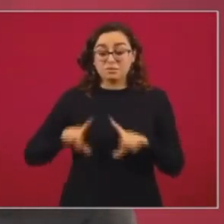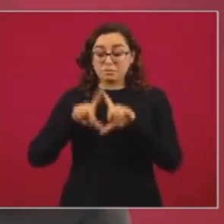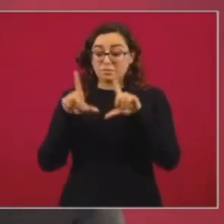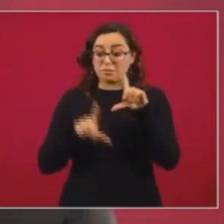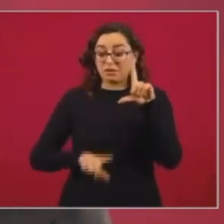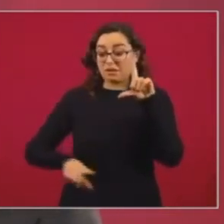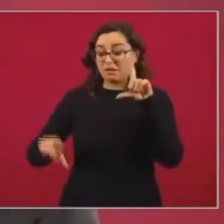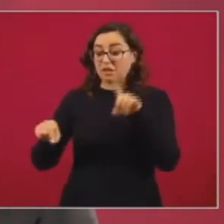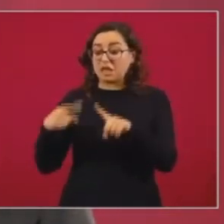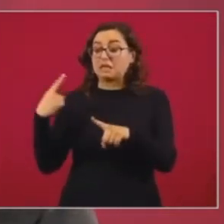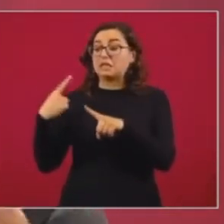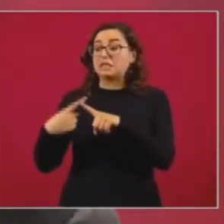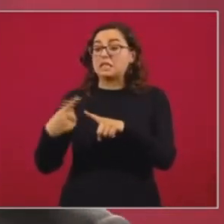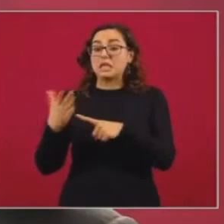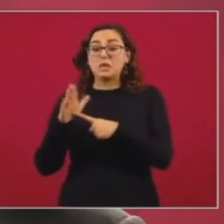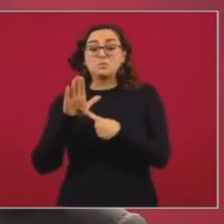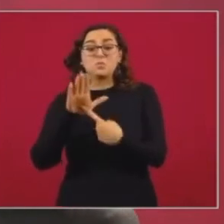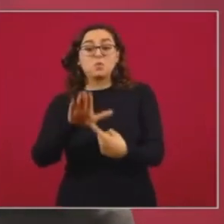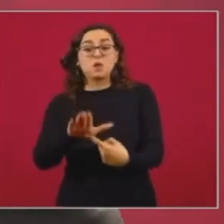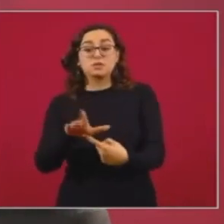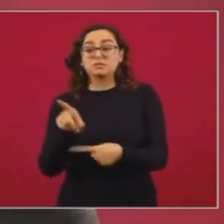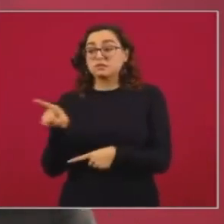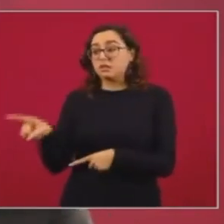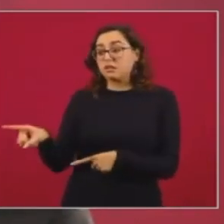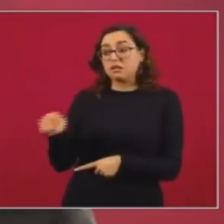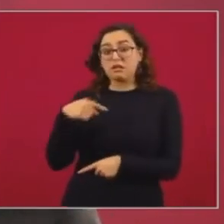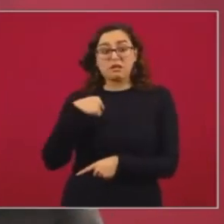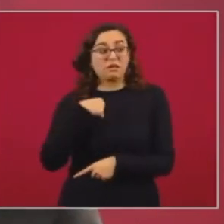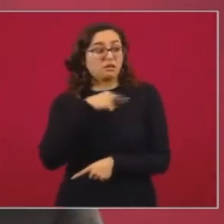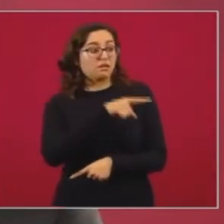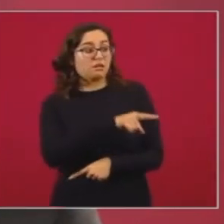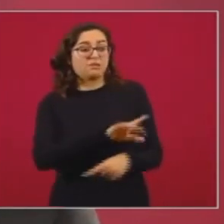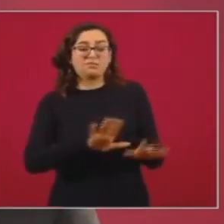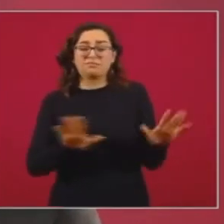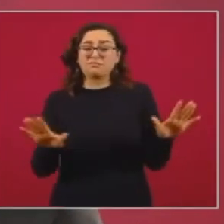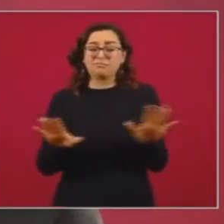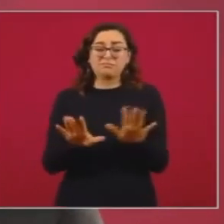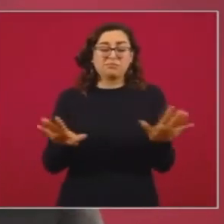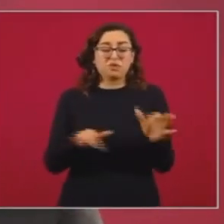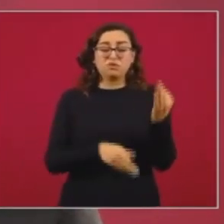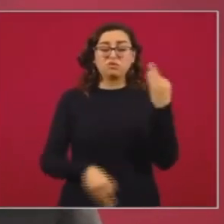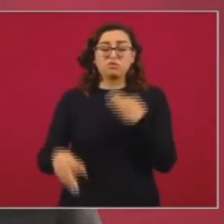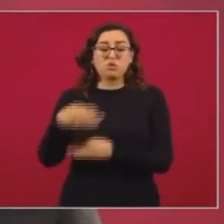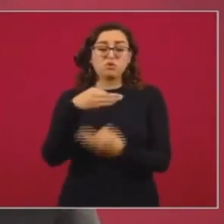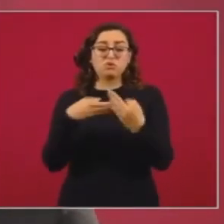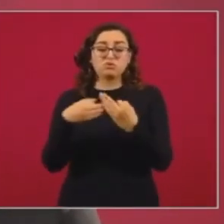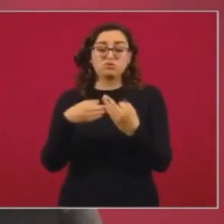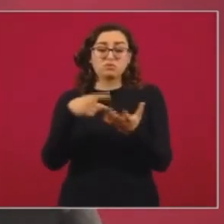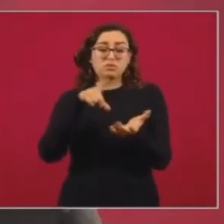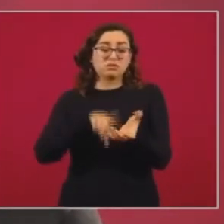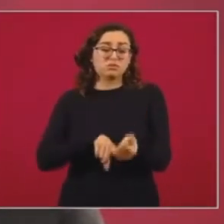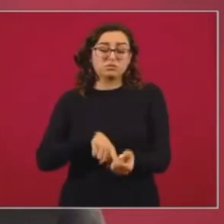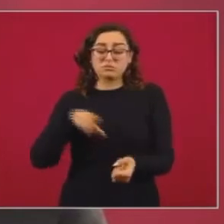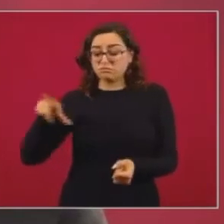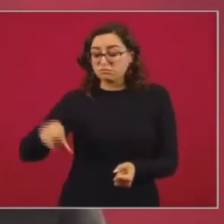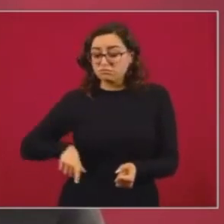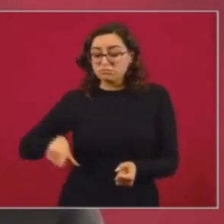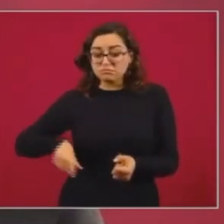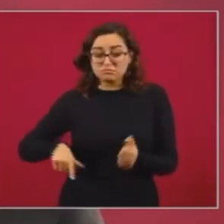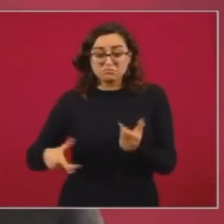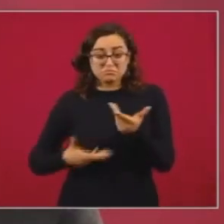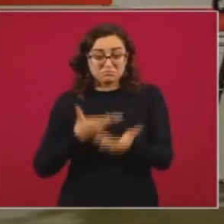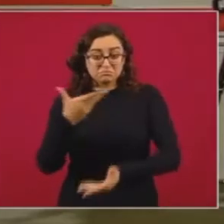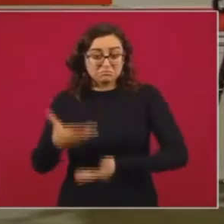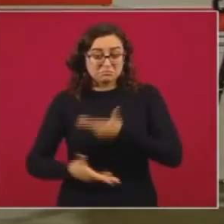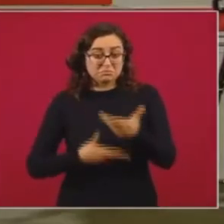es trascendente si es una persona, si es la otra persona. Todos somos empleados del pueblo de México, todos somos el Gobierno